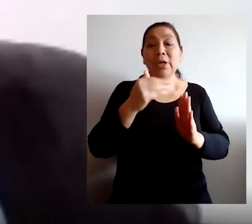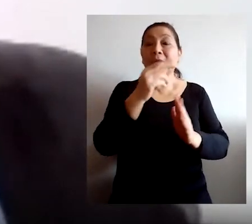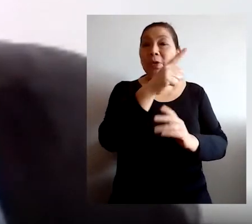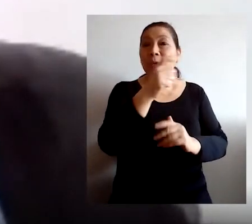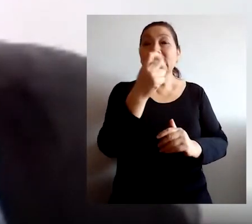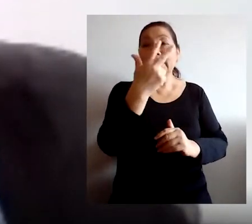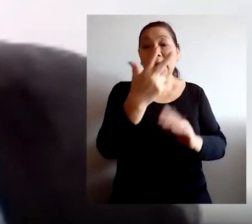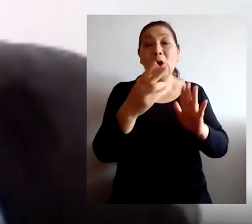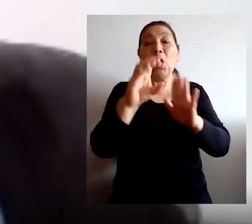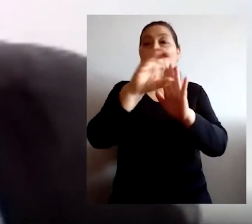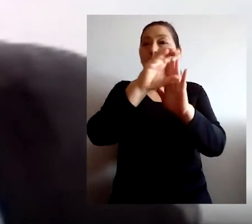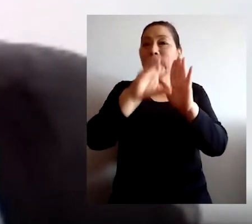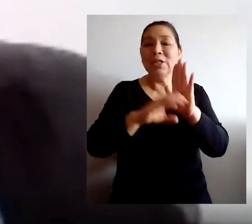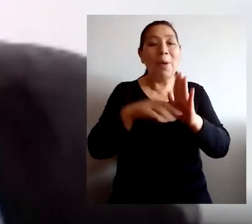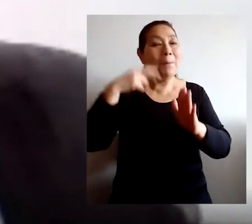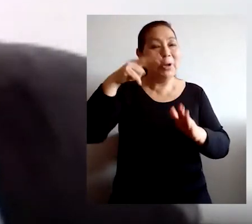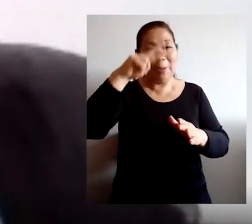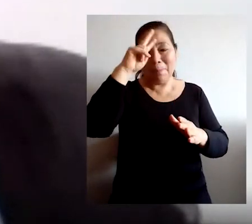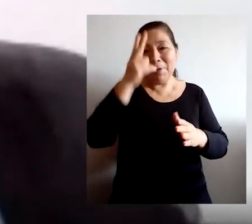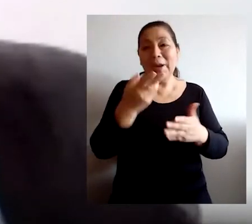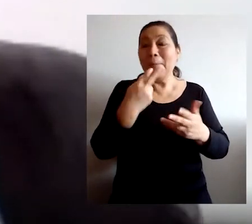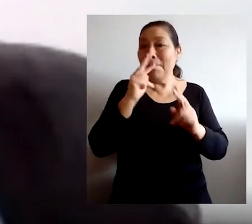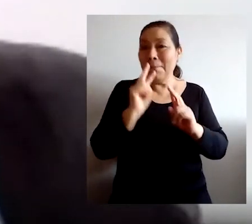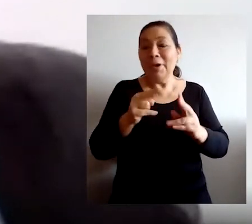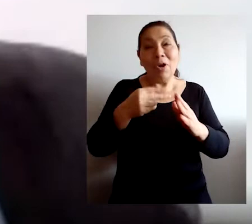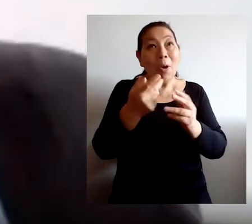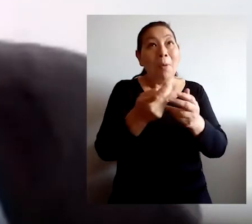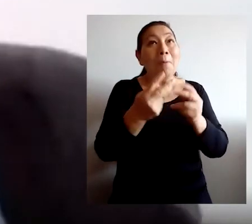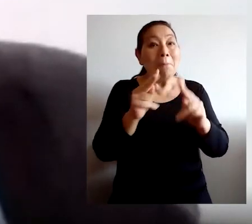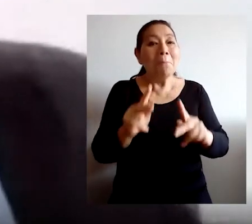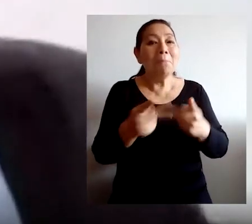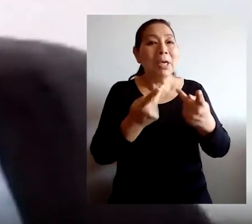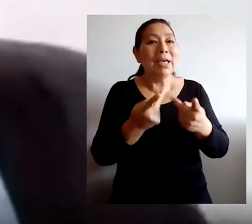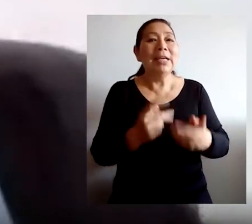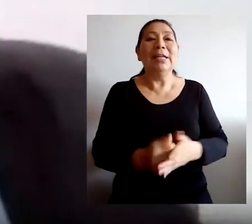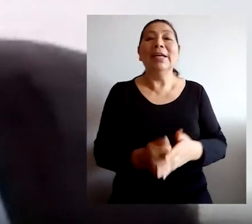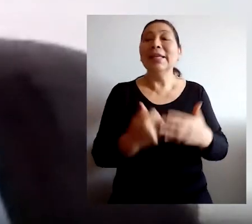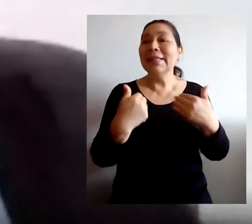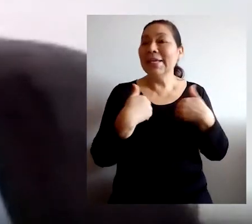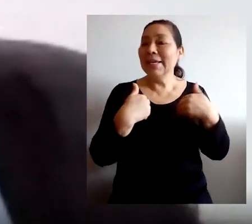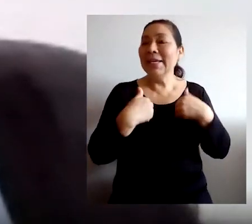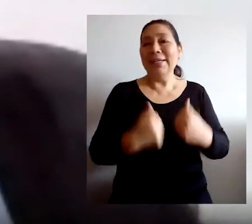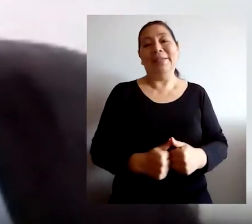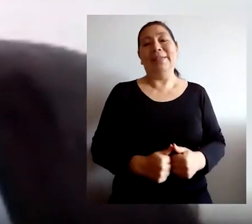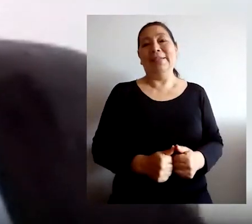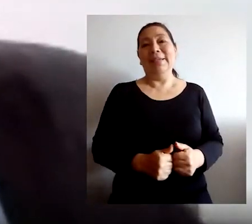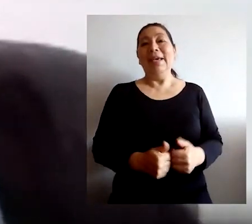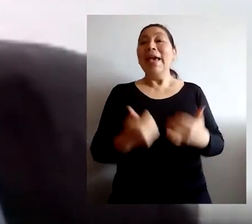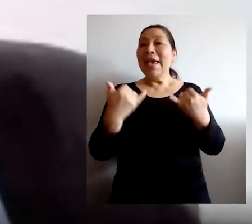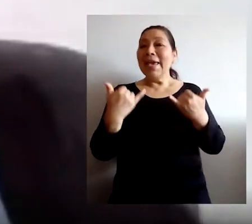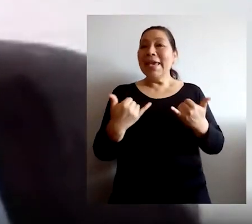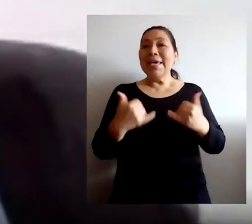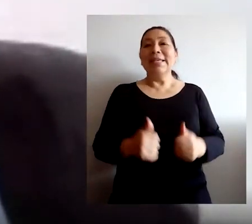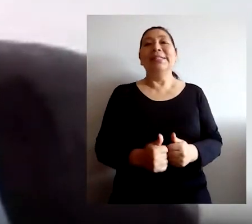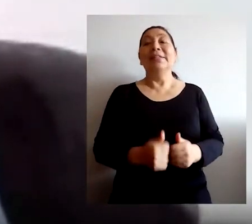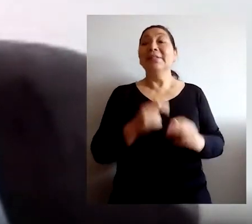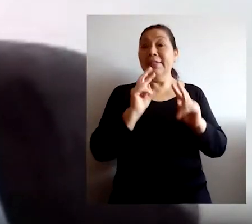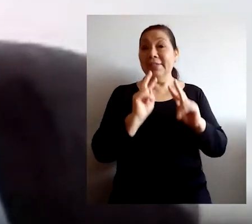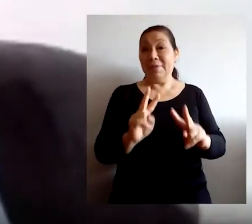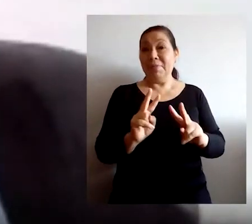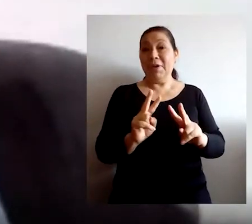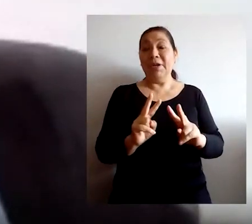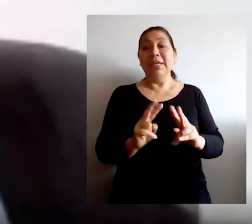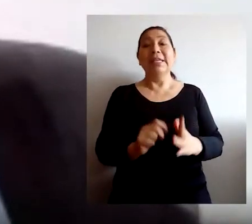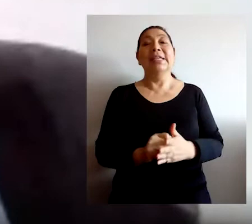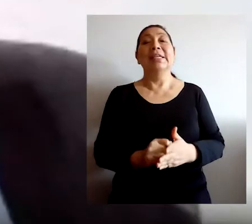artículo 139 de la Constitución Política del Perú al pretender revivir causas fenecidas. Y esta causa que estamos refiriendo